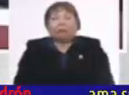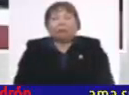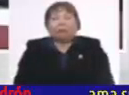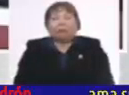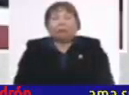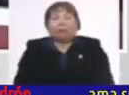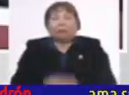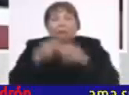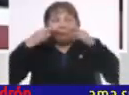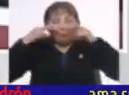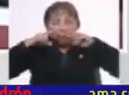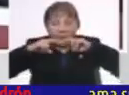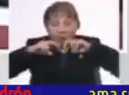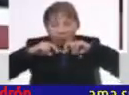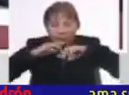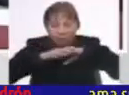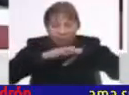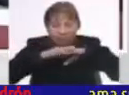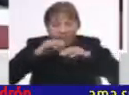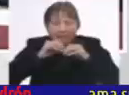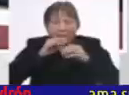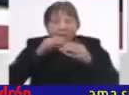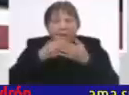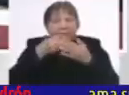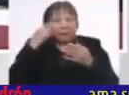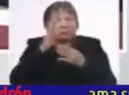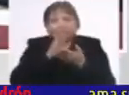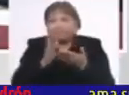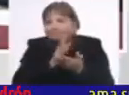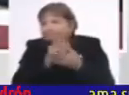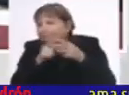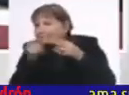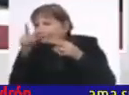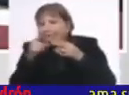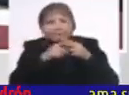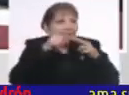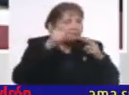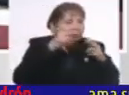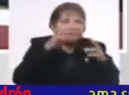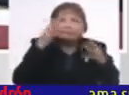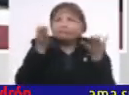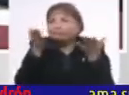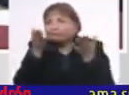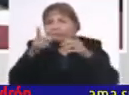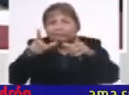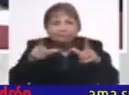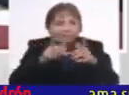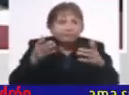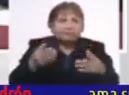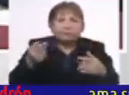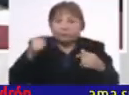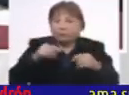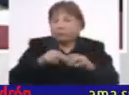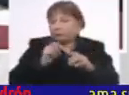investiga sobre todo el problema de la fuga o tratar de localizar es cuando viene su